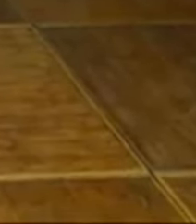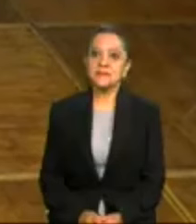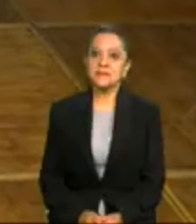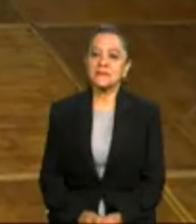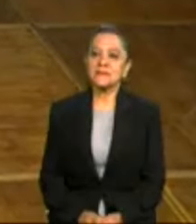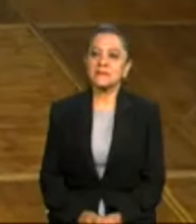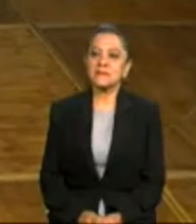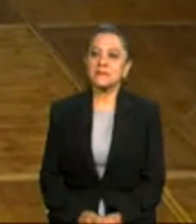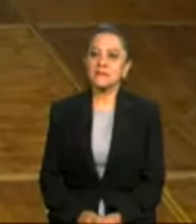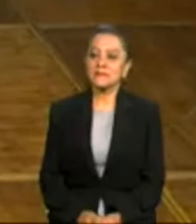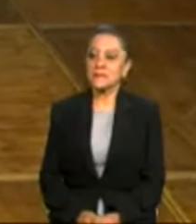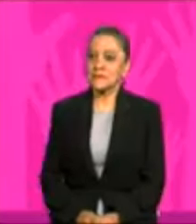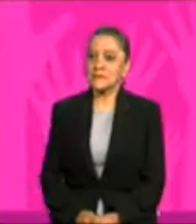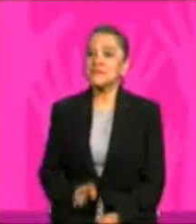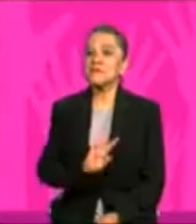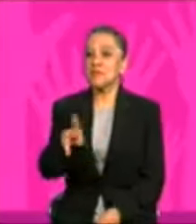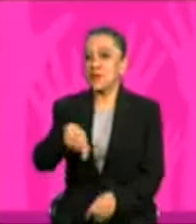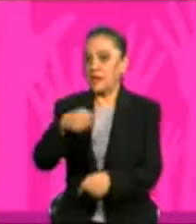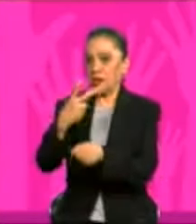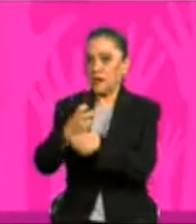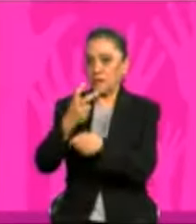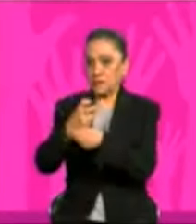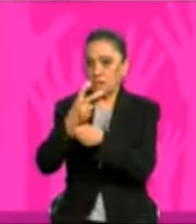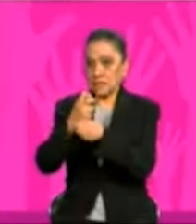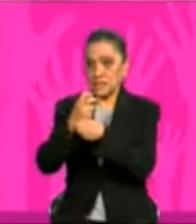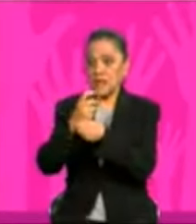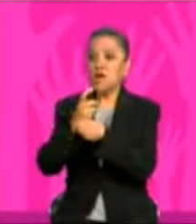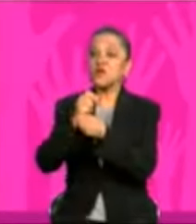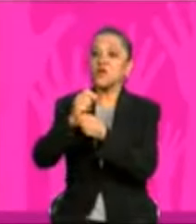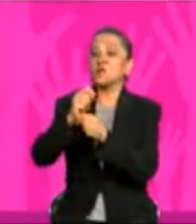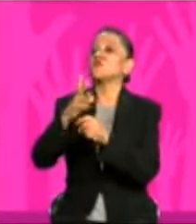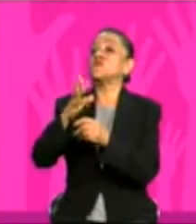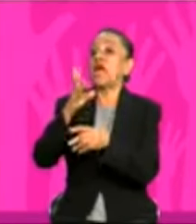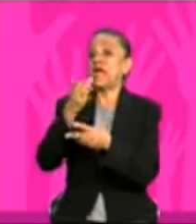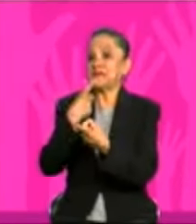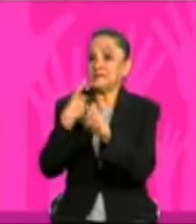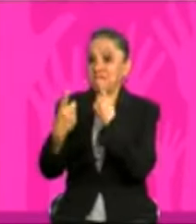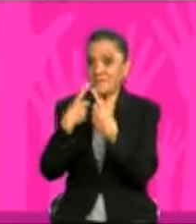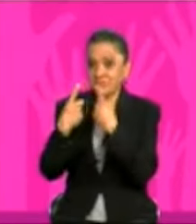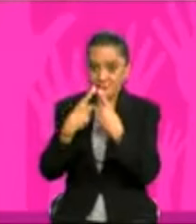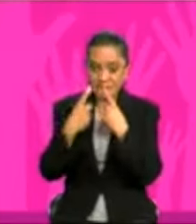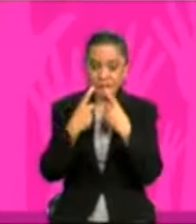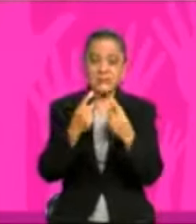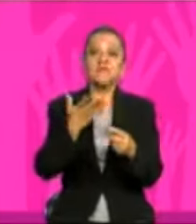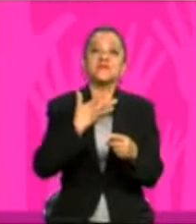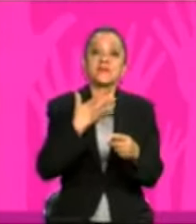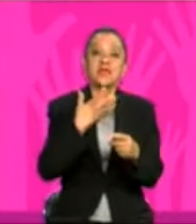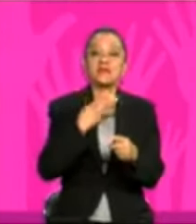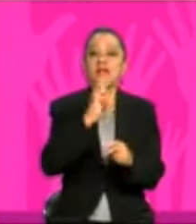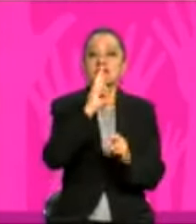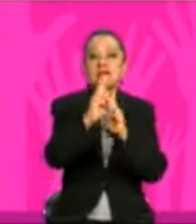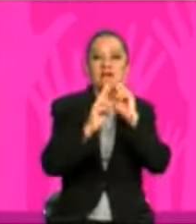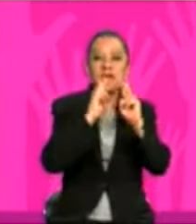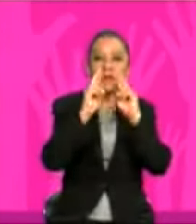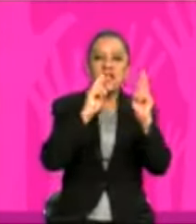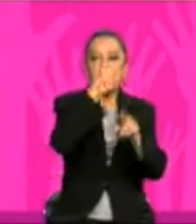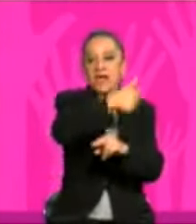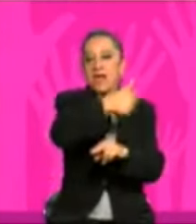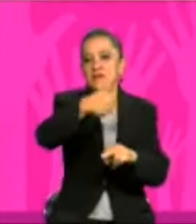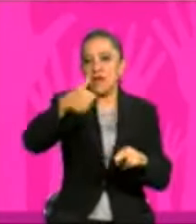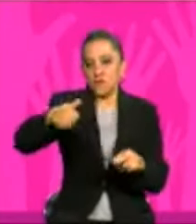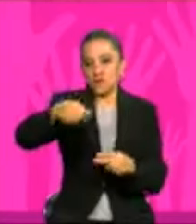réplica para la candidata Lucía Mesa Guzmán, que cuenta, como les digo, con 2 minutos de su derecho de réplica.